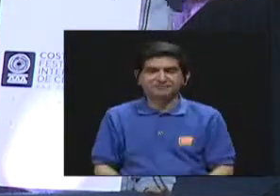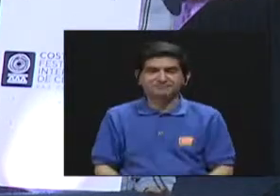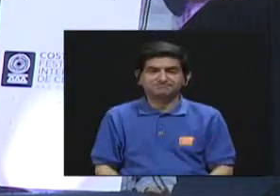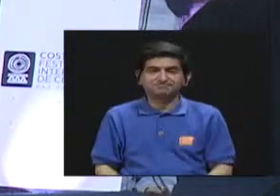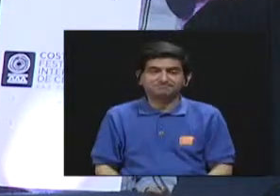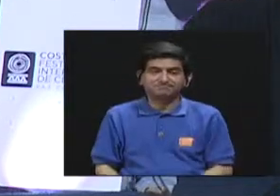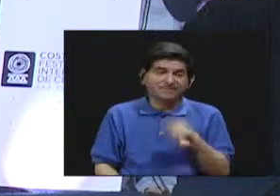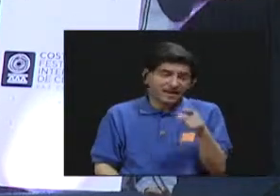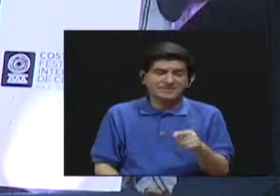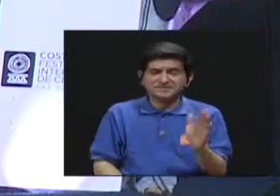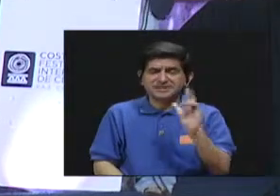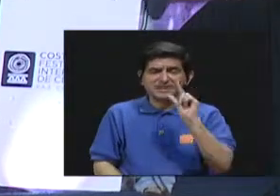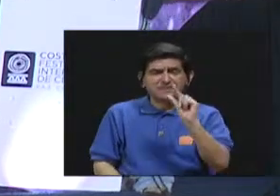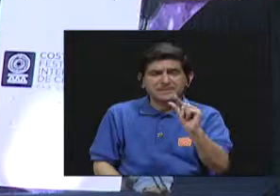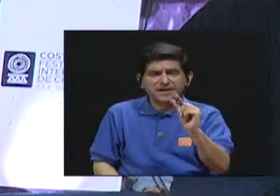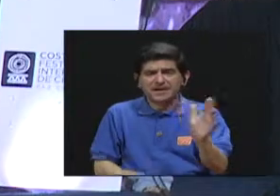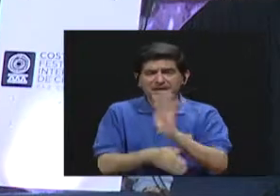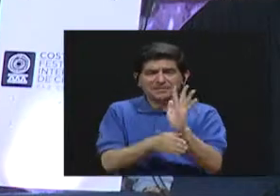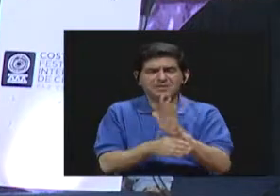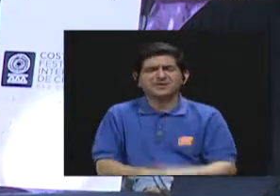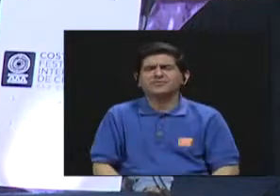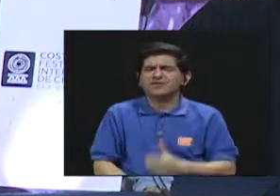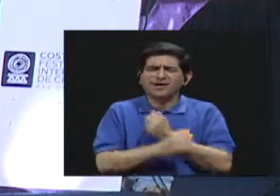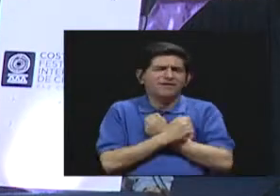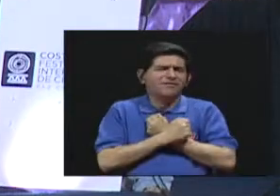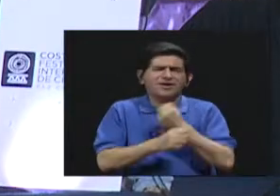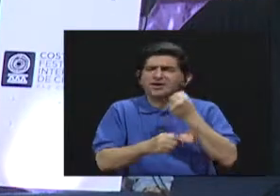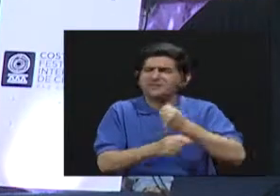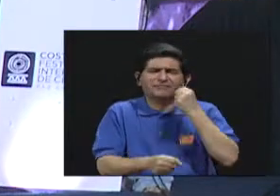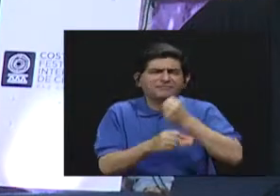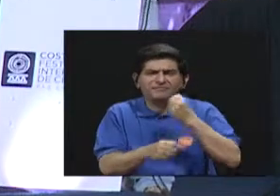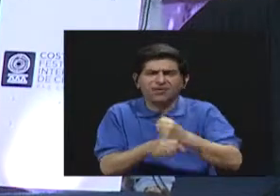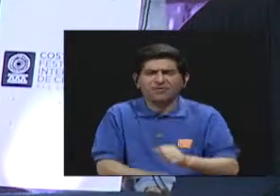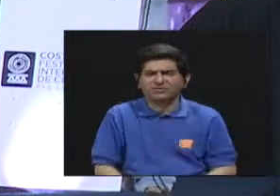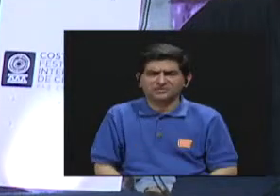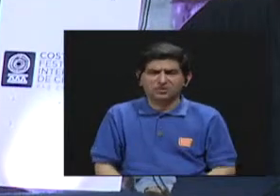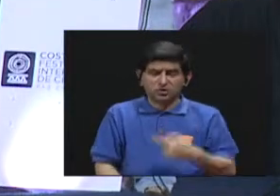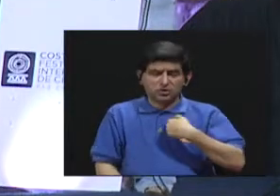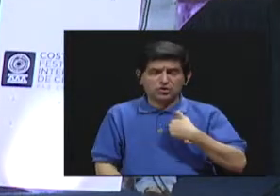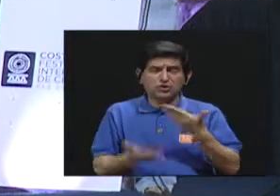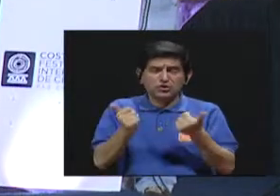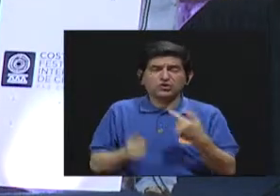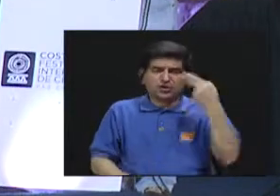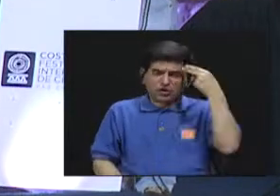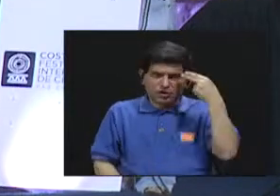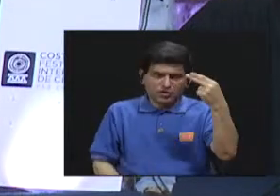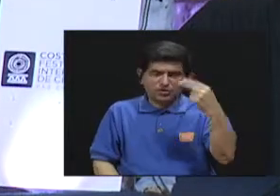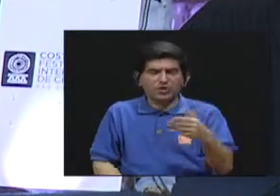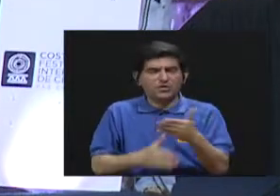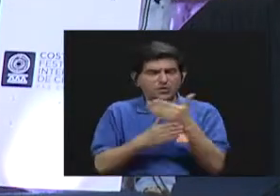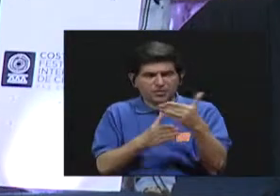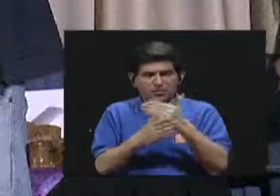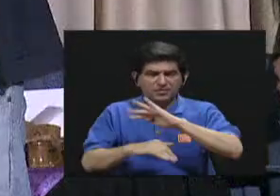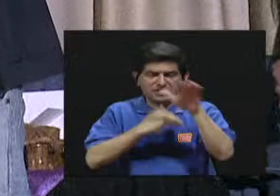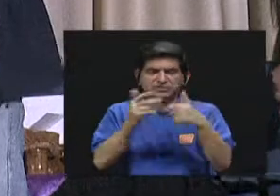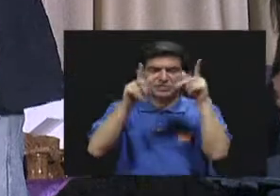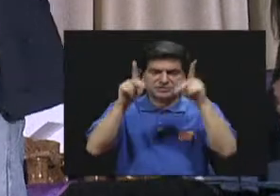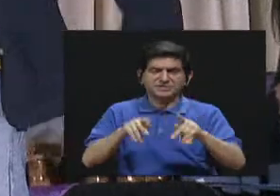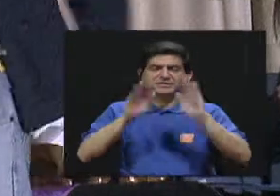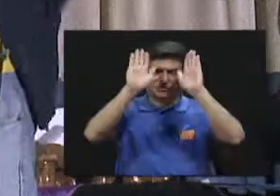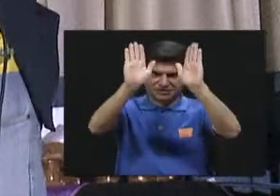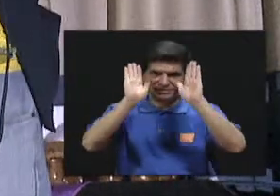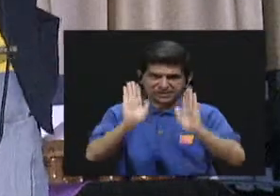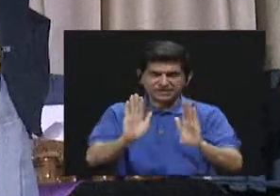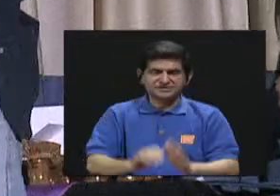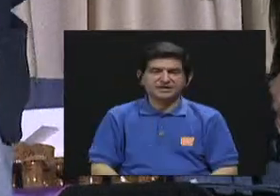Pues este es un corto que hicimos con mucho amor, con mucha pasión, y yo se lo quiero pues compartir con toda la gente maravillosa